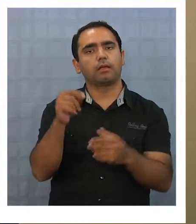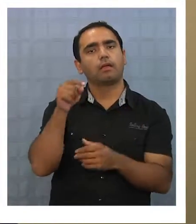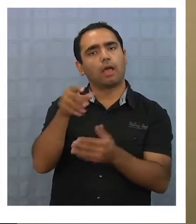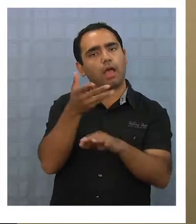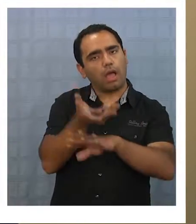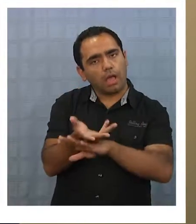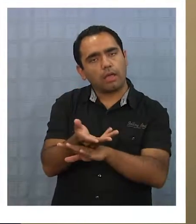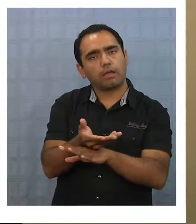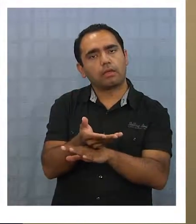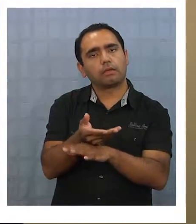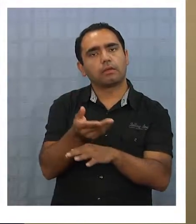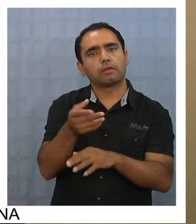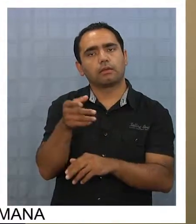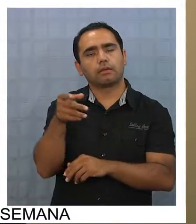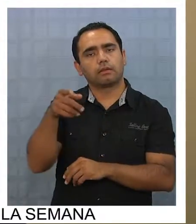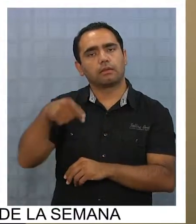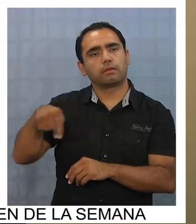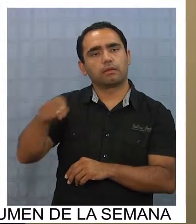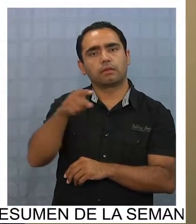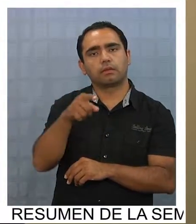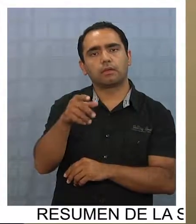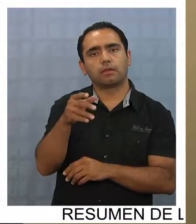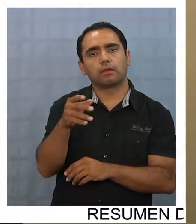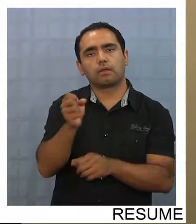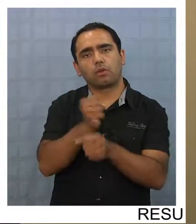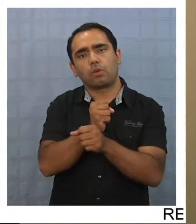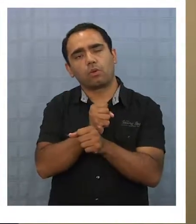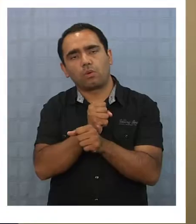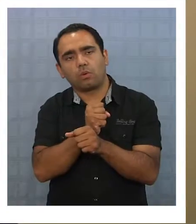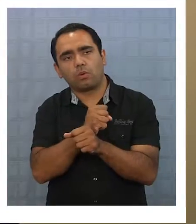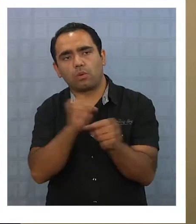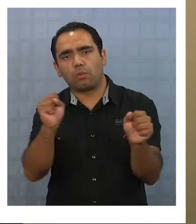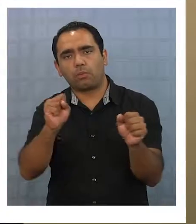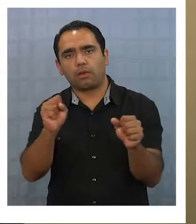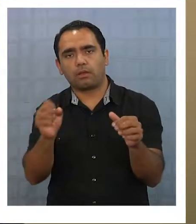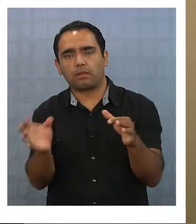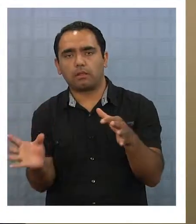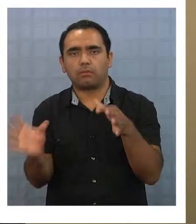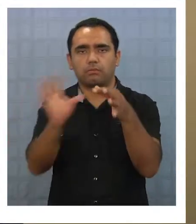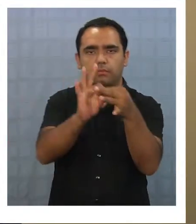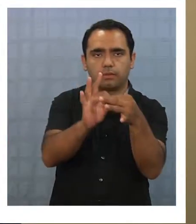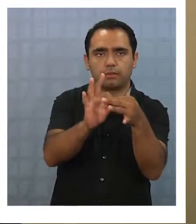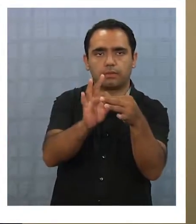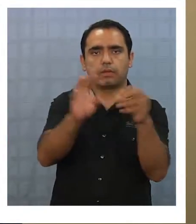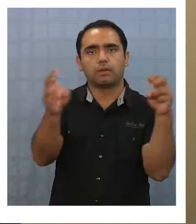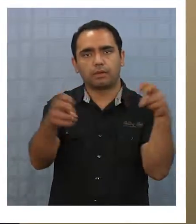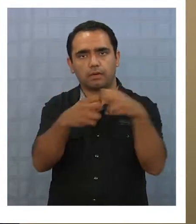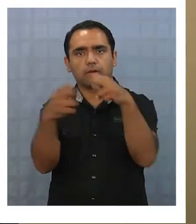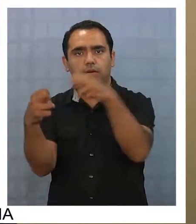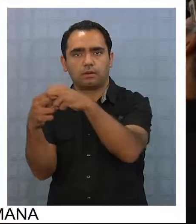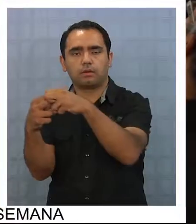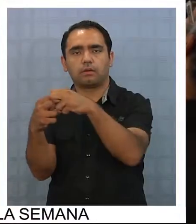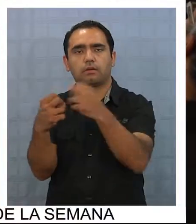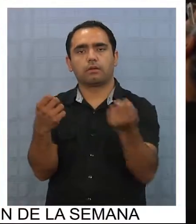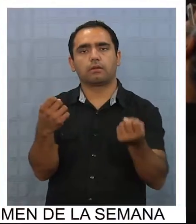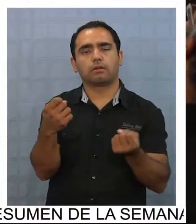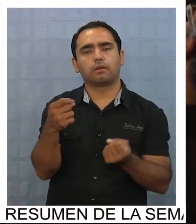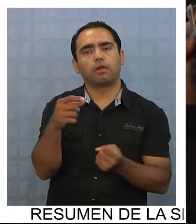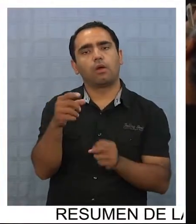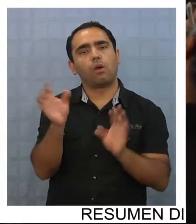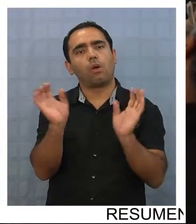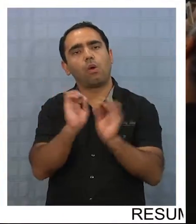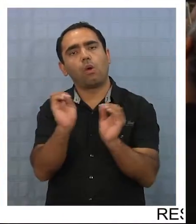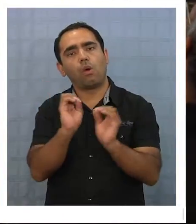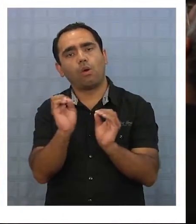por algún motivo no van a poder sumarse al ramal eléctrico que va hacia